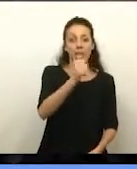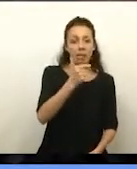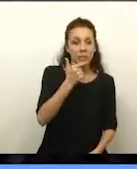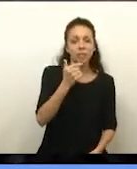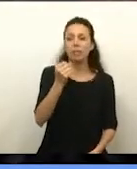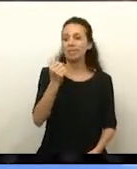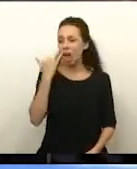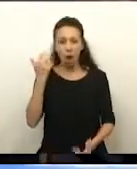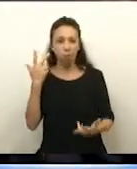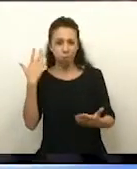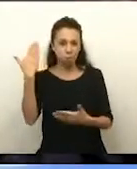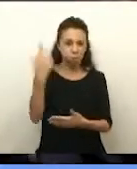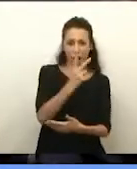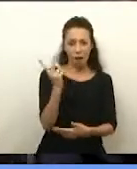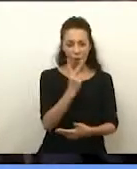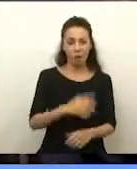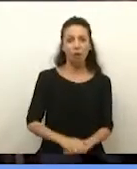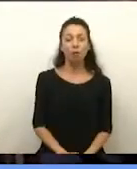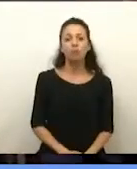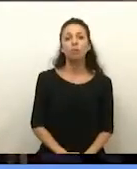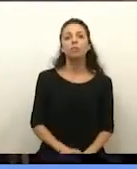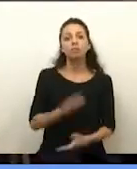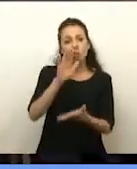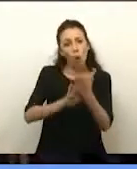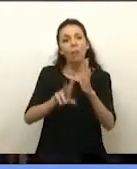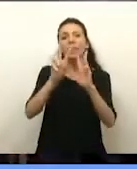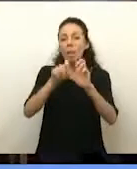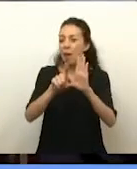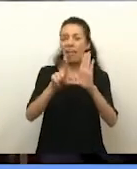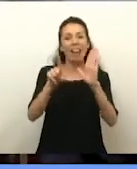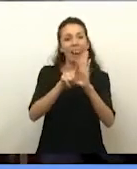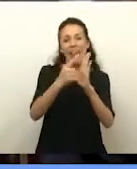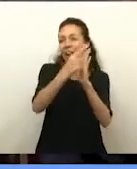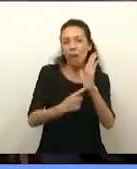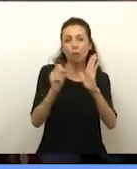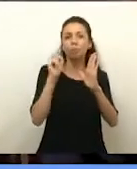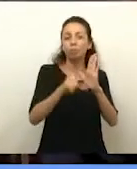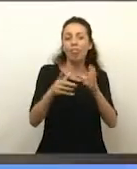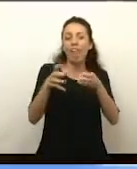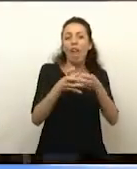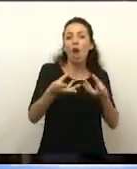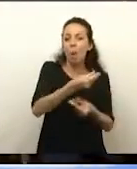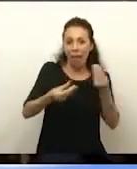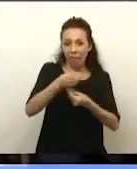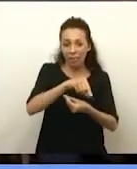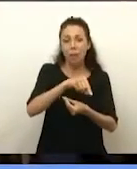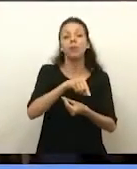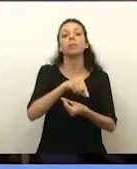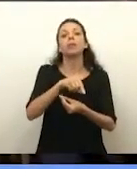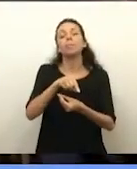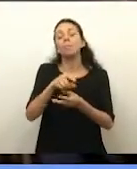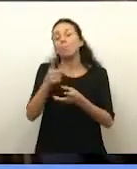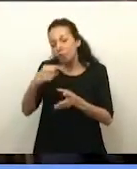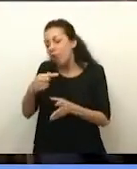cuestión propia de la legislación de cooperativas pero a lo largo del análisis del presupuesto voy a